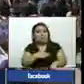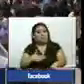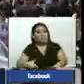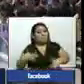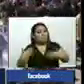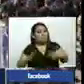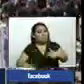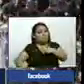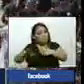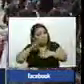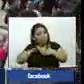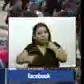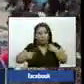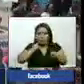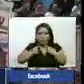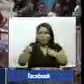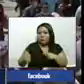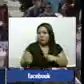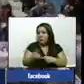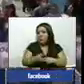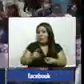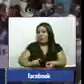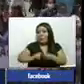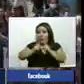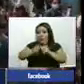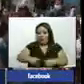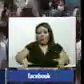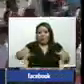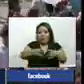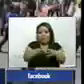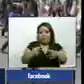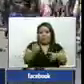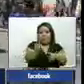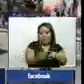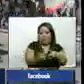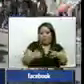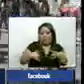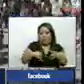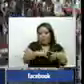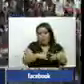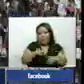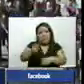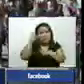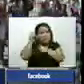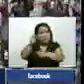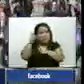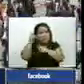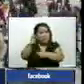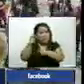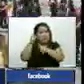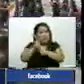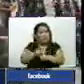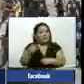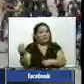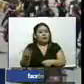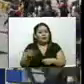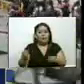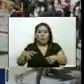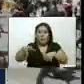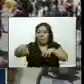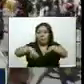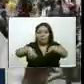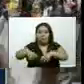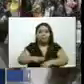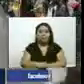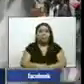de entablar un diálogo ciudadano, un cambio de gabinete dispuesto por el presidente Piñera y la marcha atrás de algunas medidas que desataron las